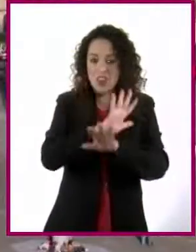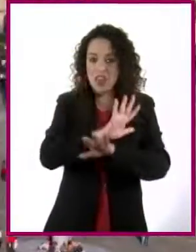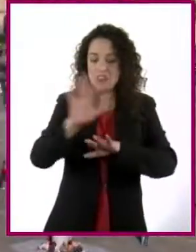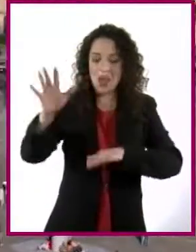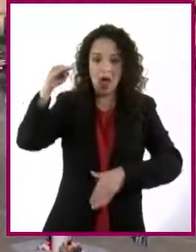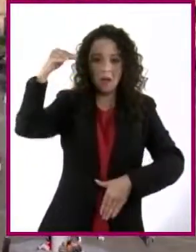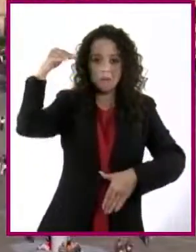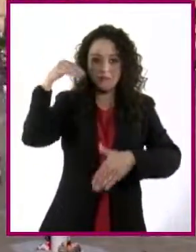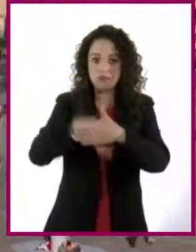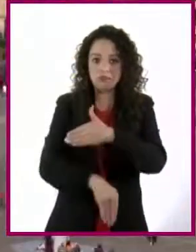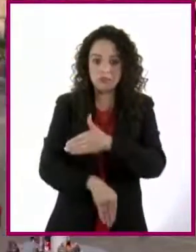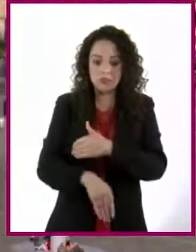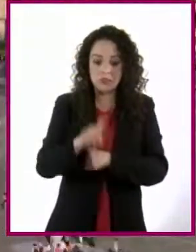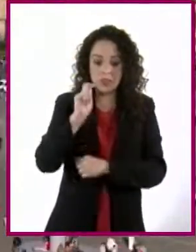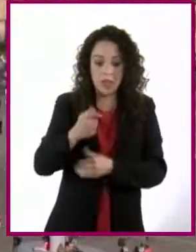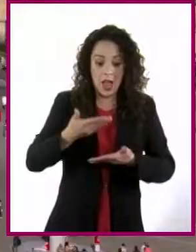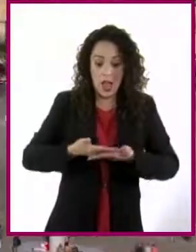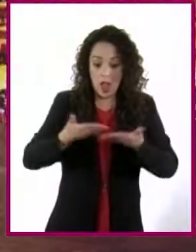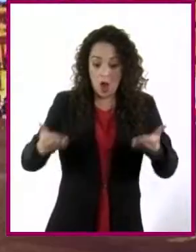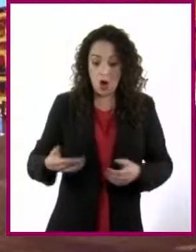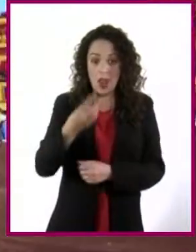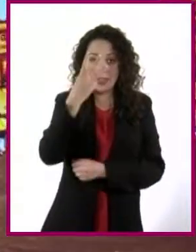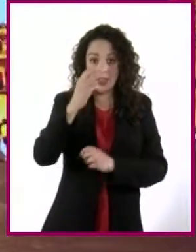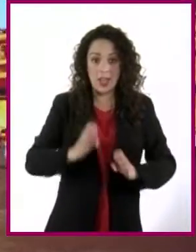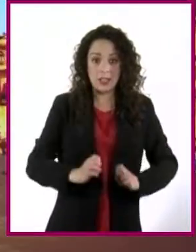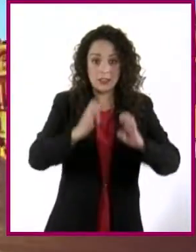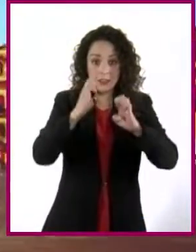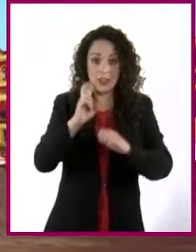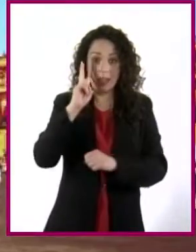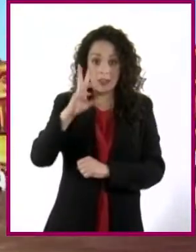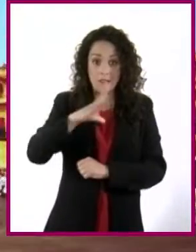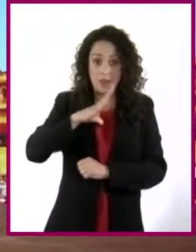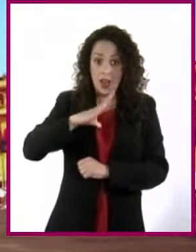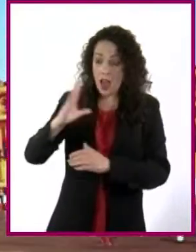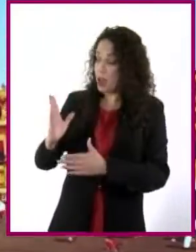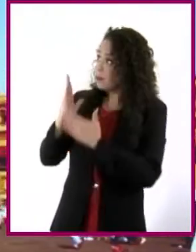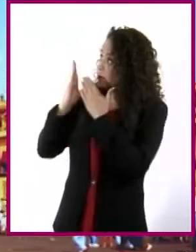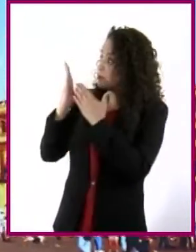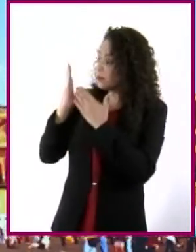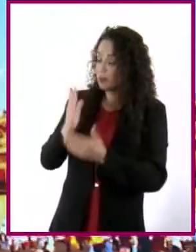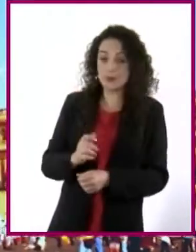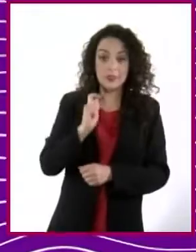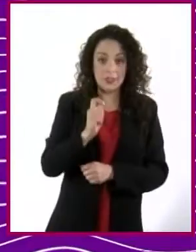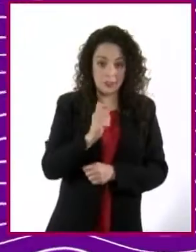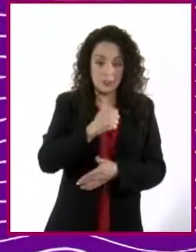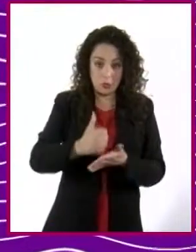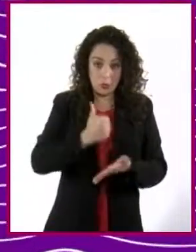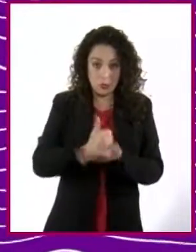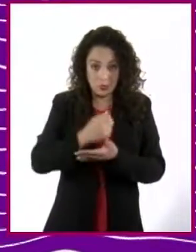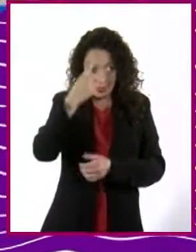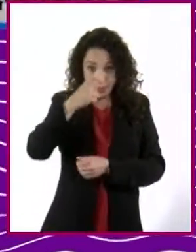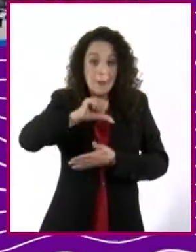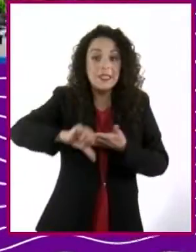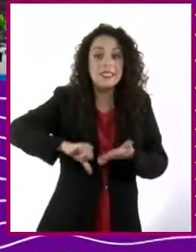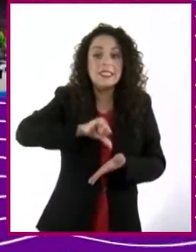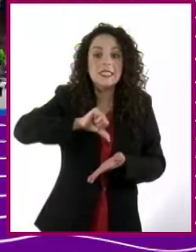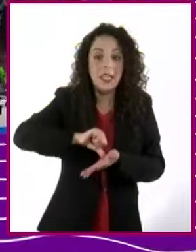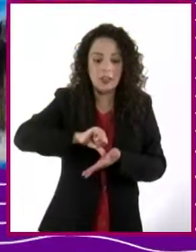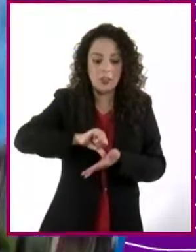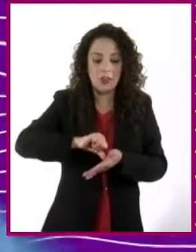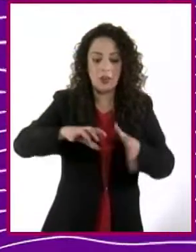bajo los 3 edificios que hasta la fecha podemos ver en el corazón de la capital mexicana: la